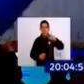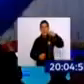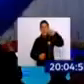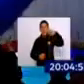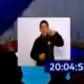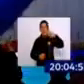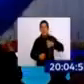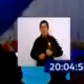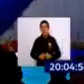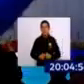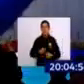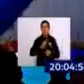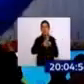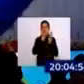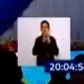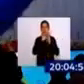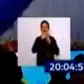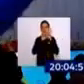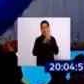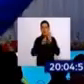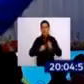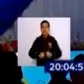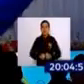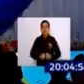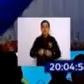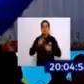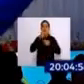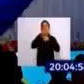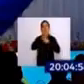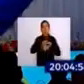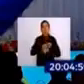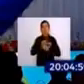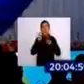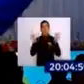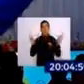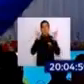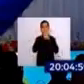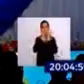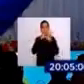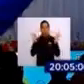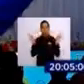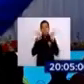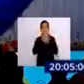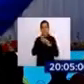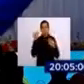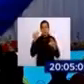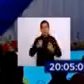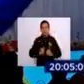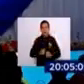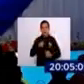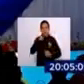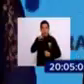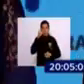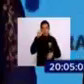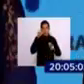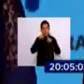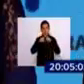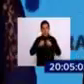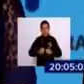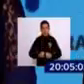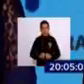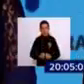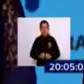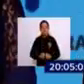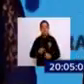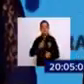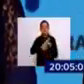Pregunta 2 de referéndum. Para garantizar el principio de alternabilidad, ¿está usted de acuerdo